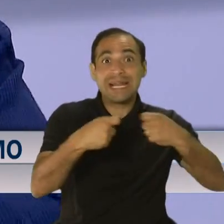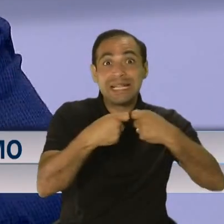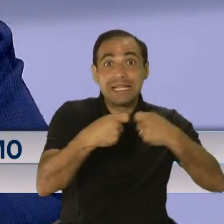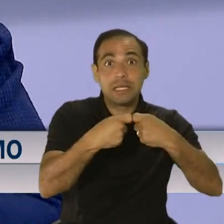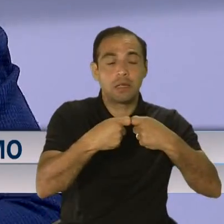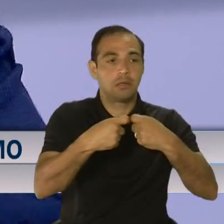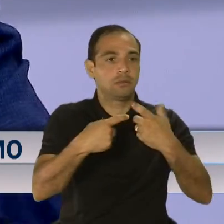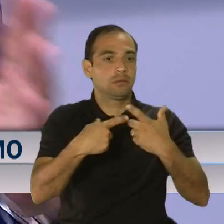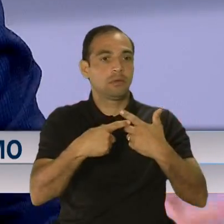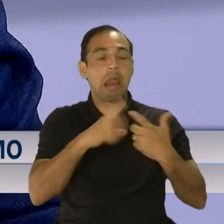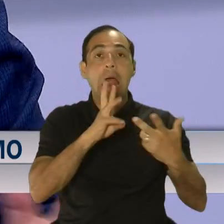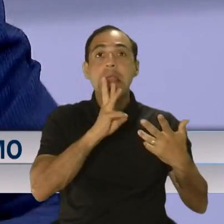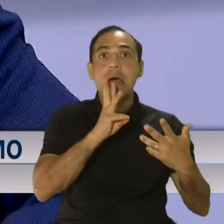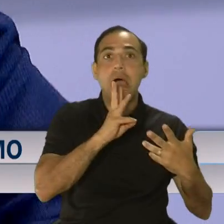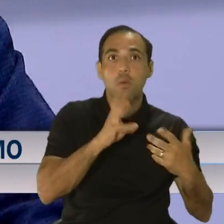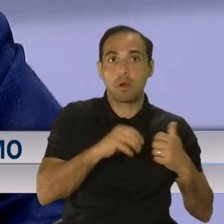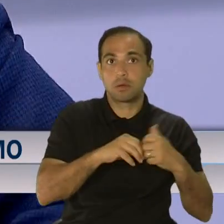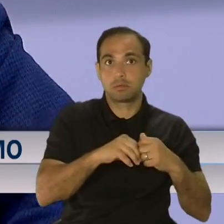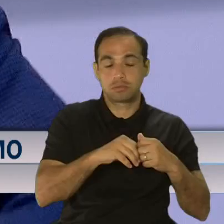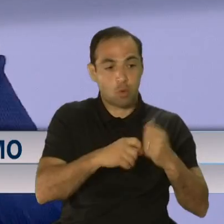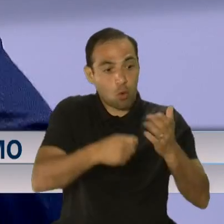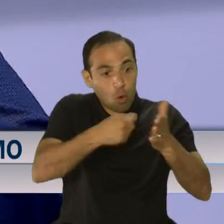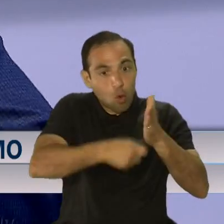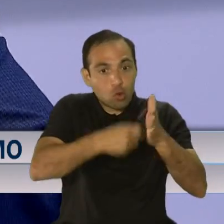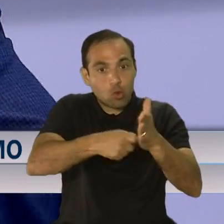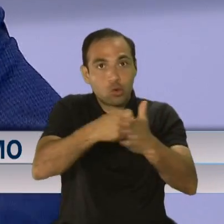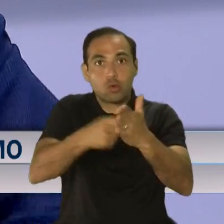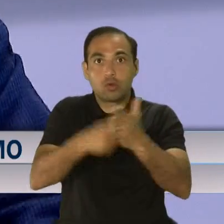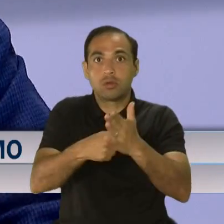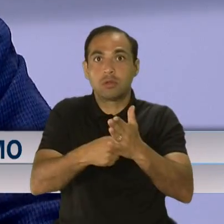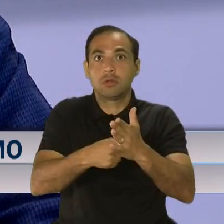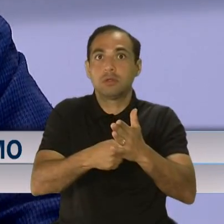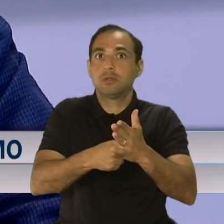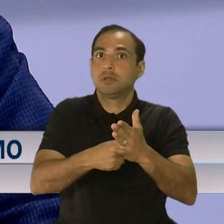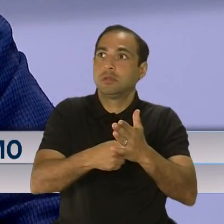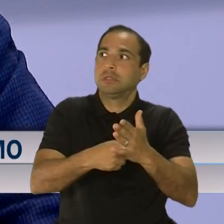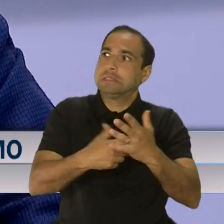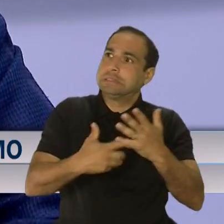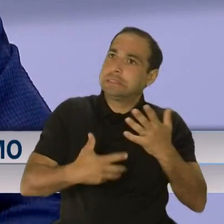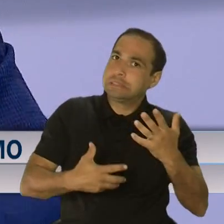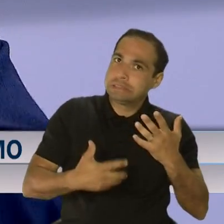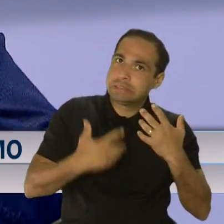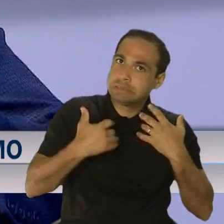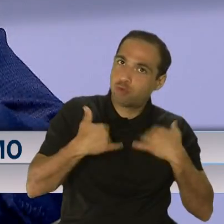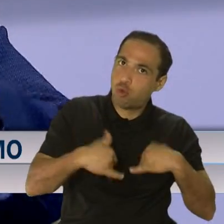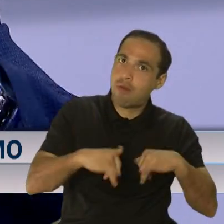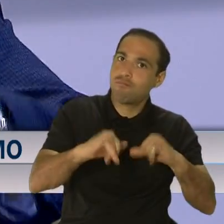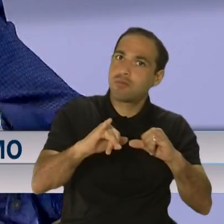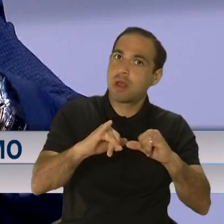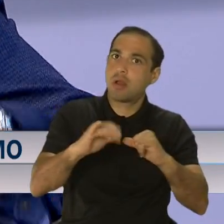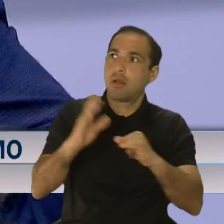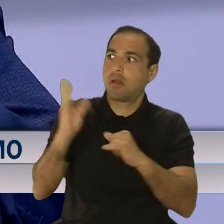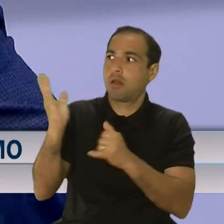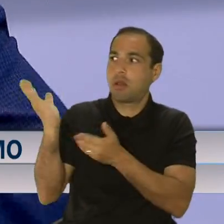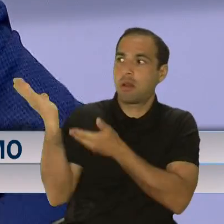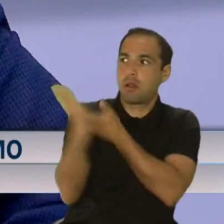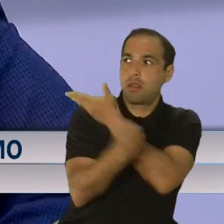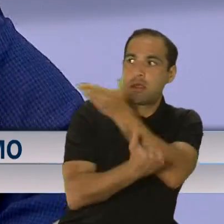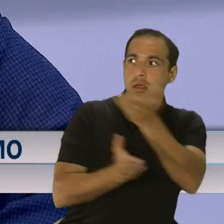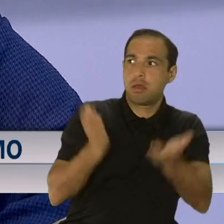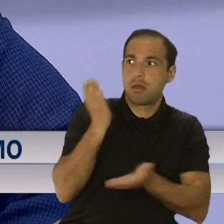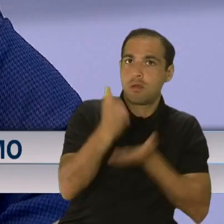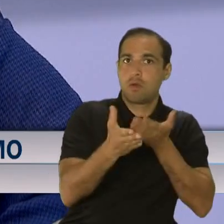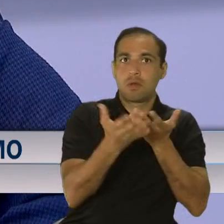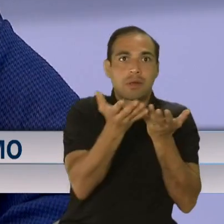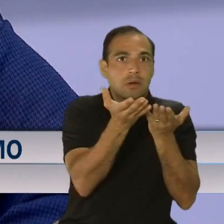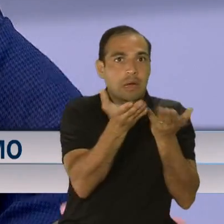costos. Todavía estamos en problemas de las cadenas de abasto. Sé que para muchas empresas, especialmente las pequeñas y medianas, esto es